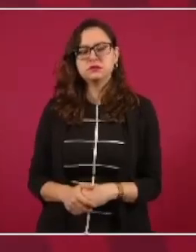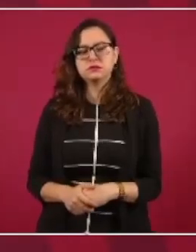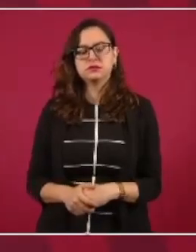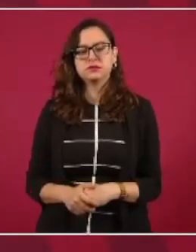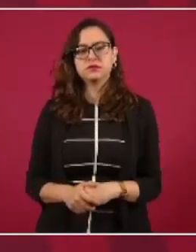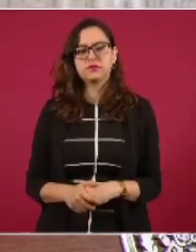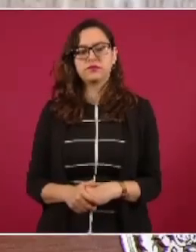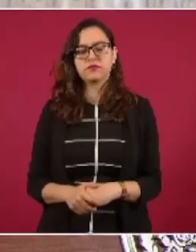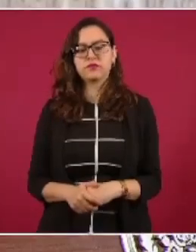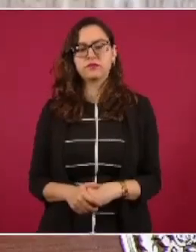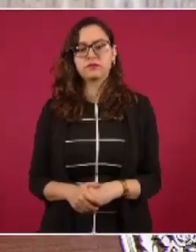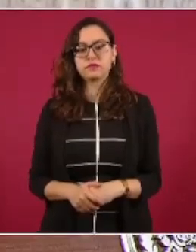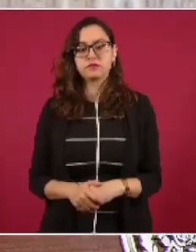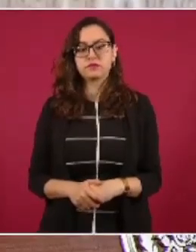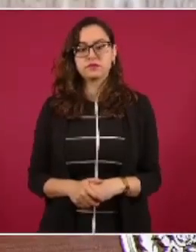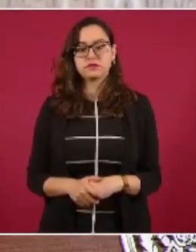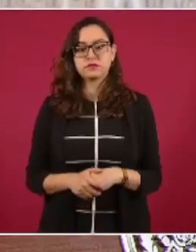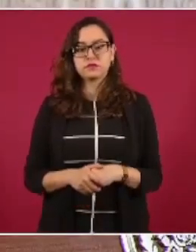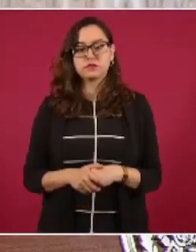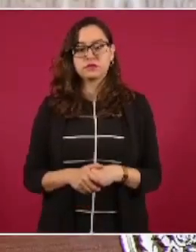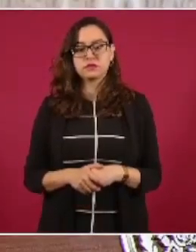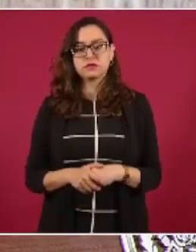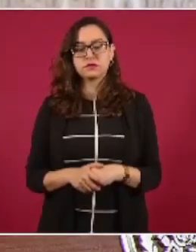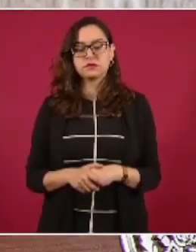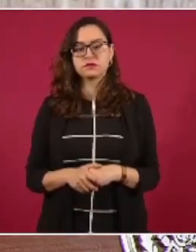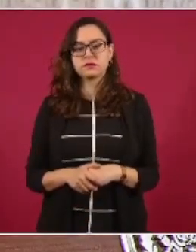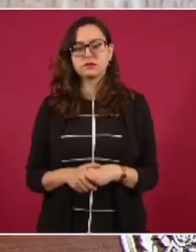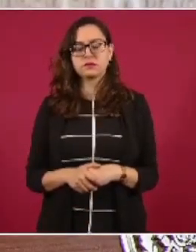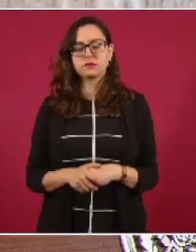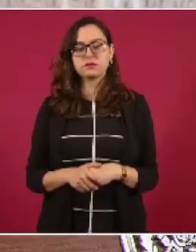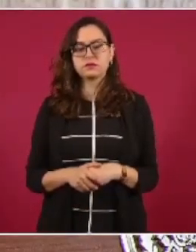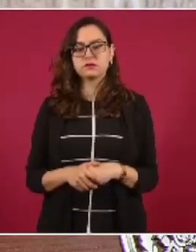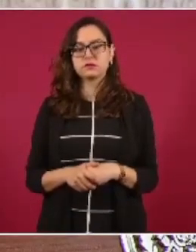Ha habido pues buena